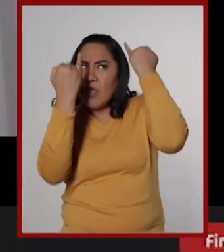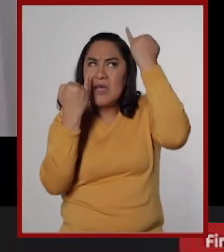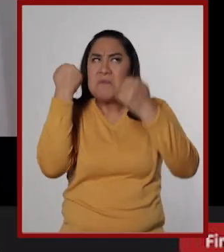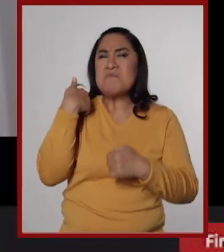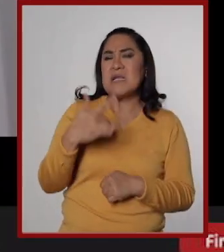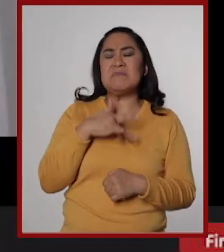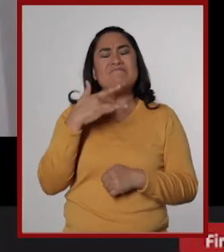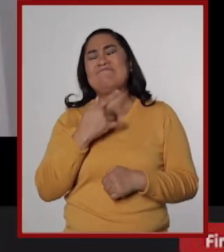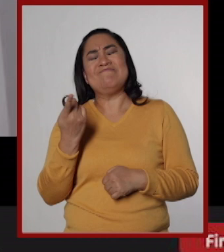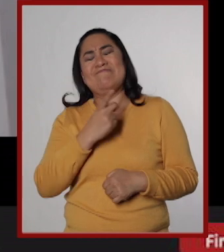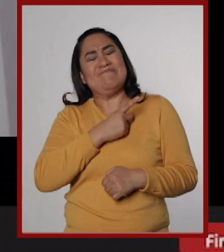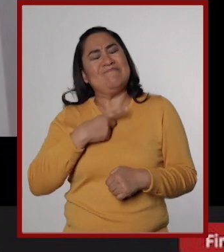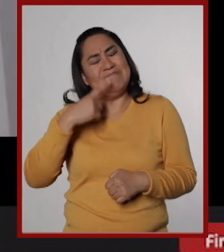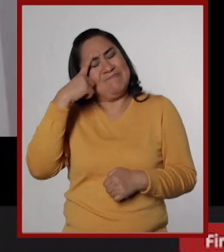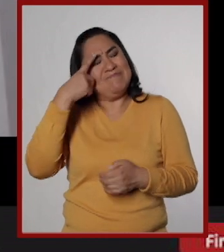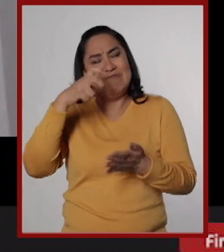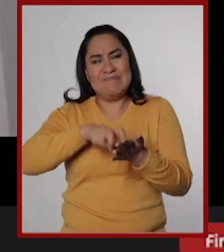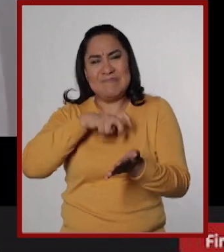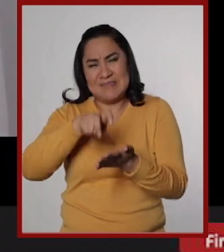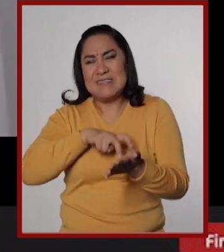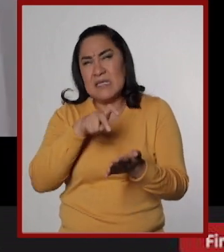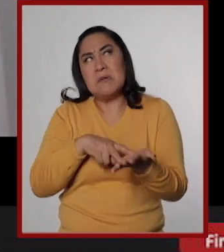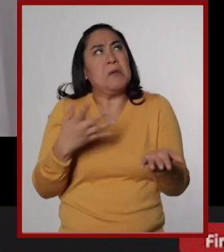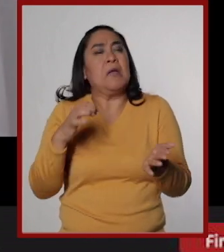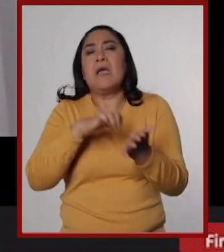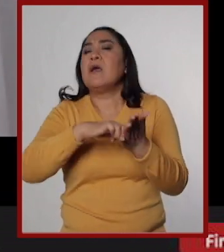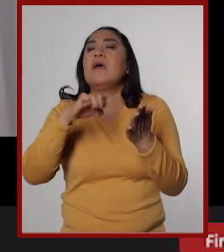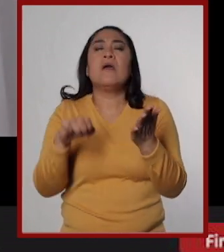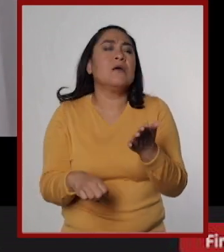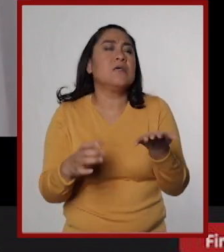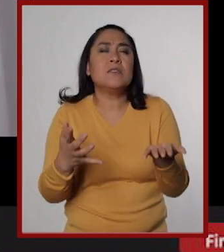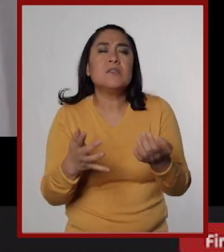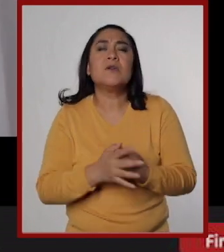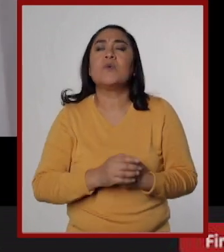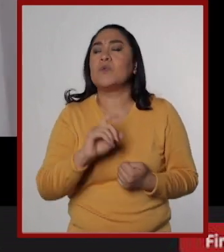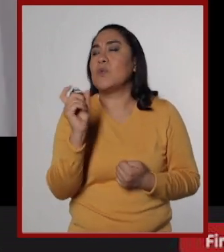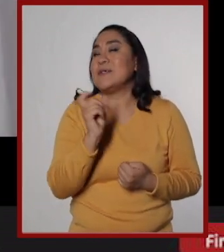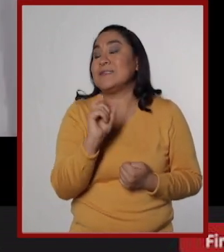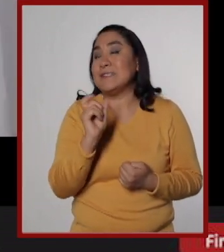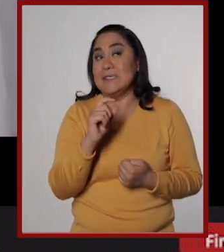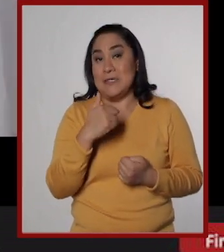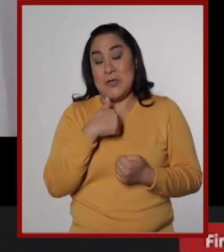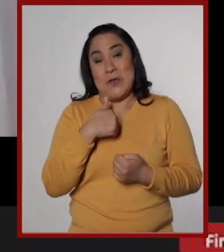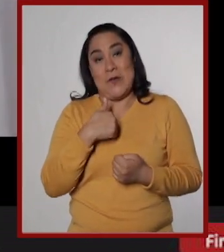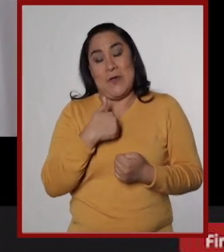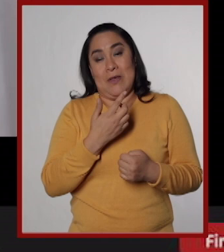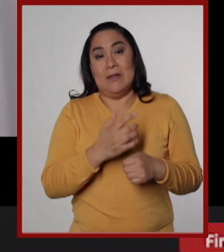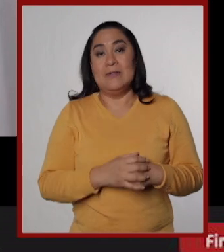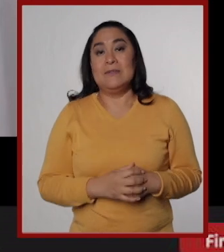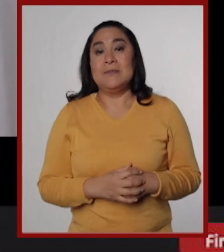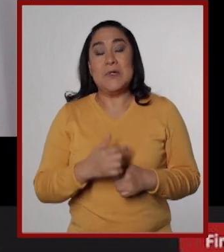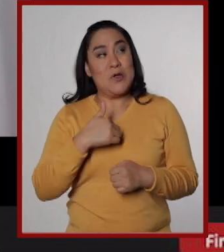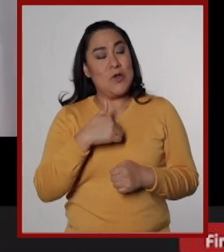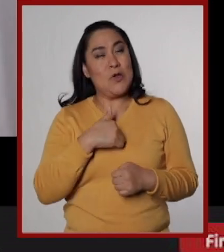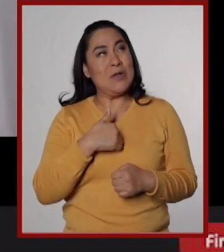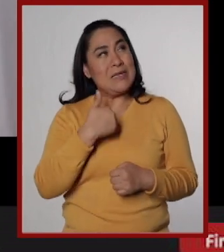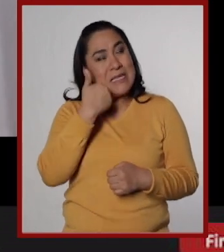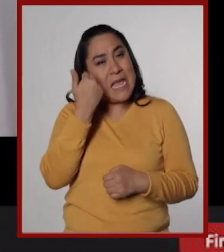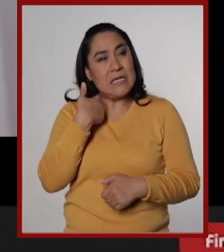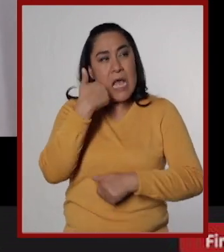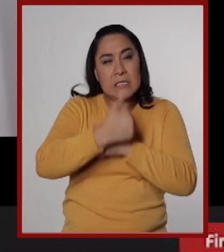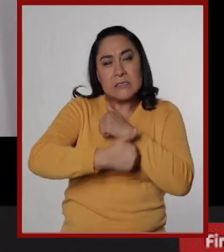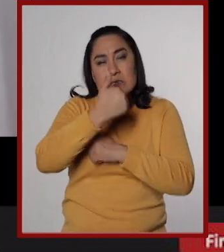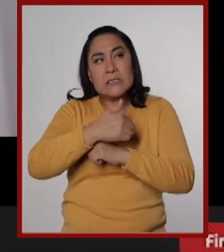sentimientos. En este sentido, podríamos dar ejemplos como a lo mejor las posibilidades que yo tengo para cumplir con las metas o